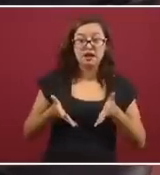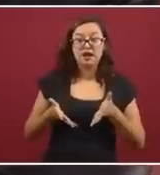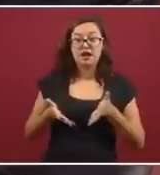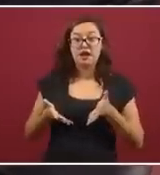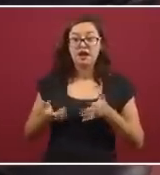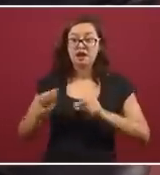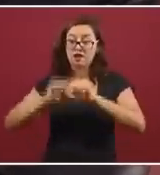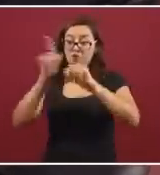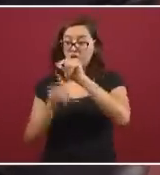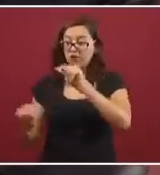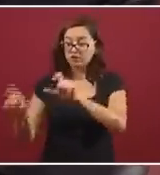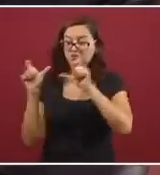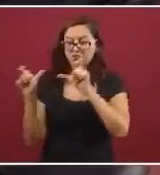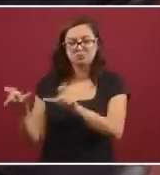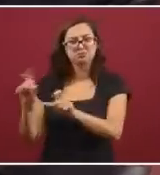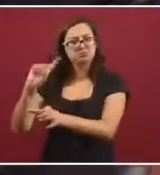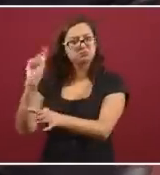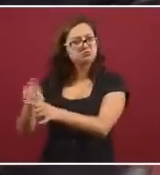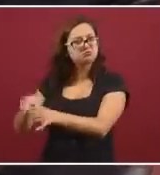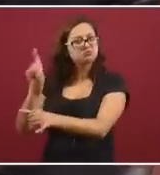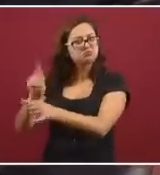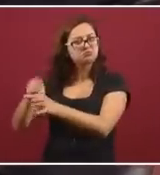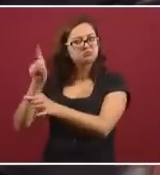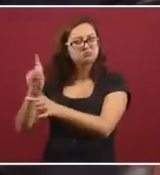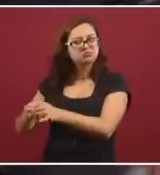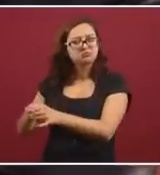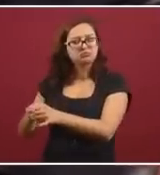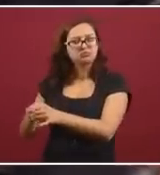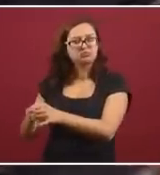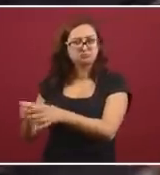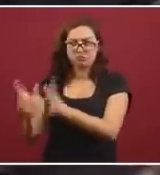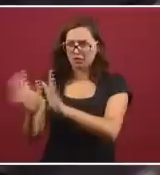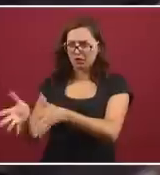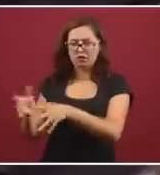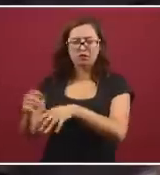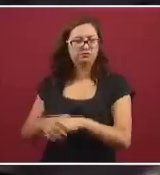guardia nacional y